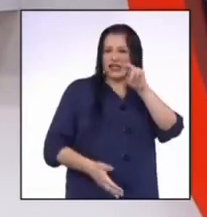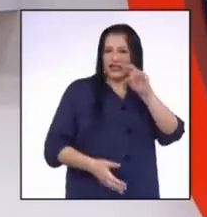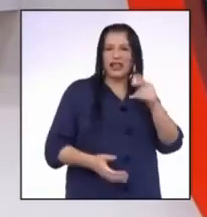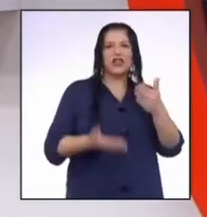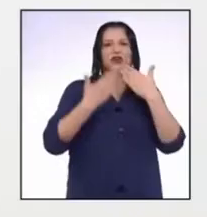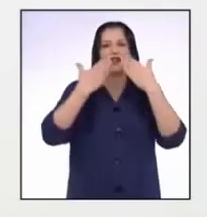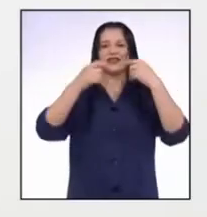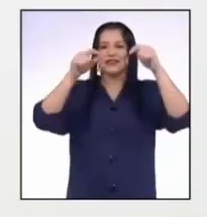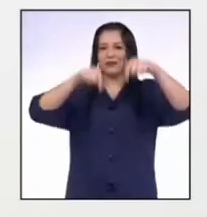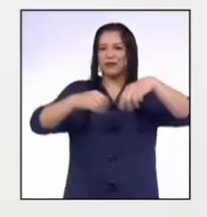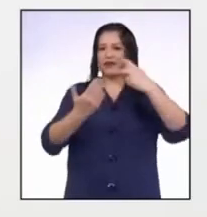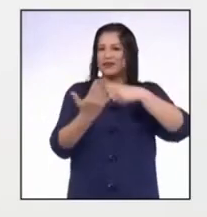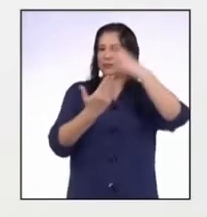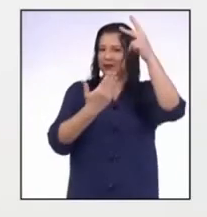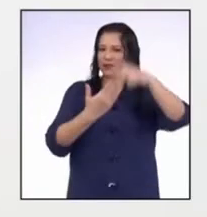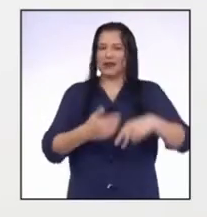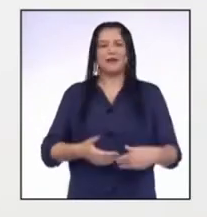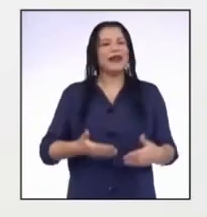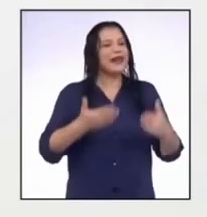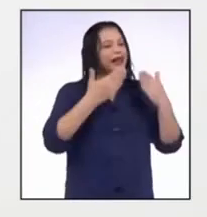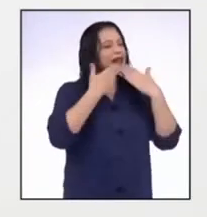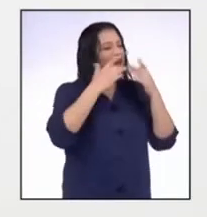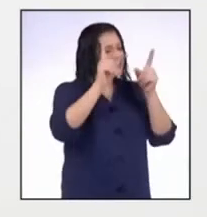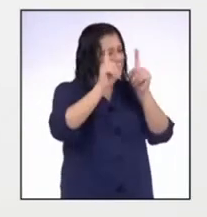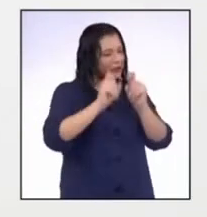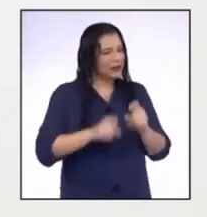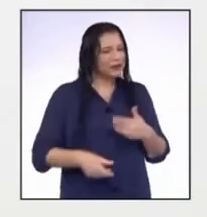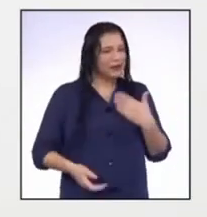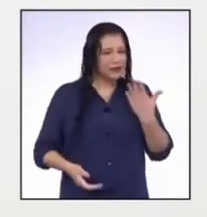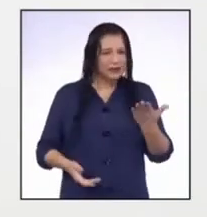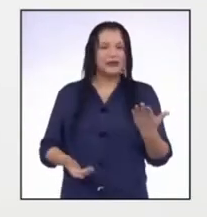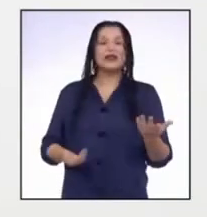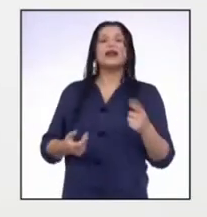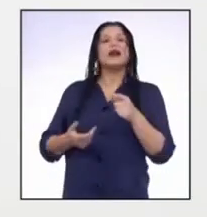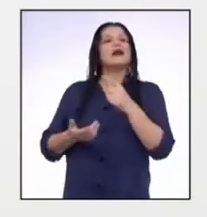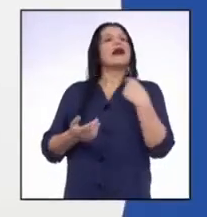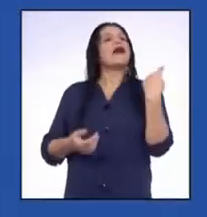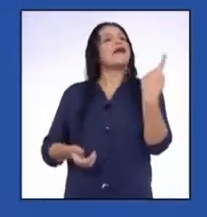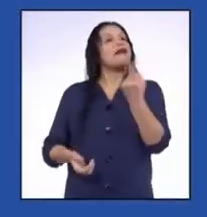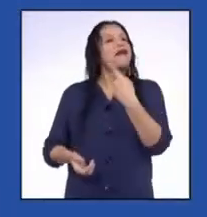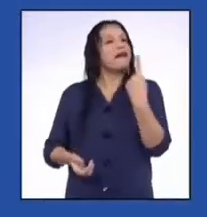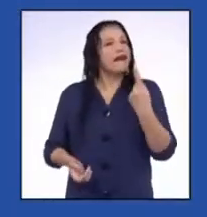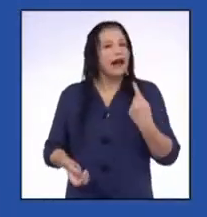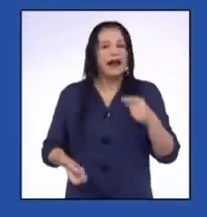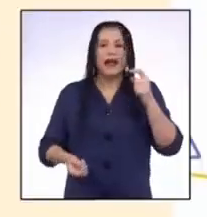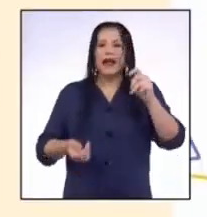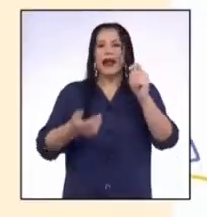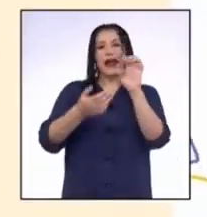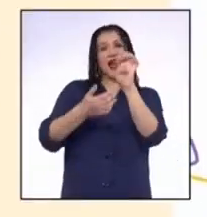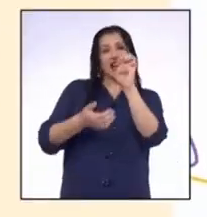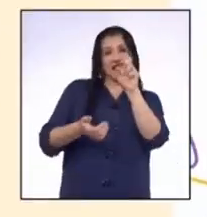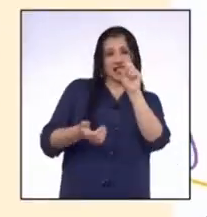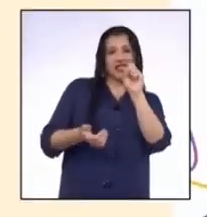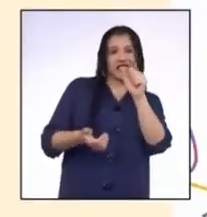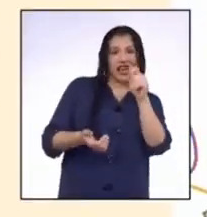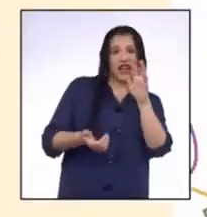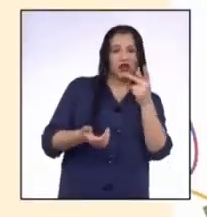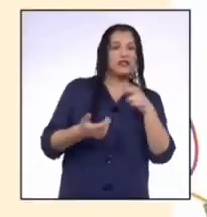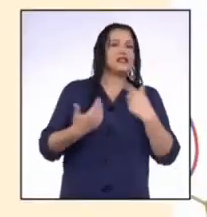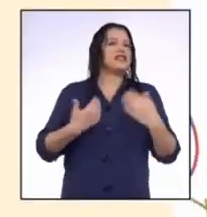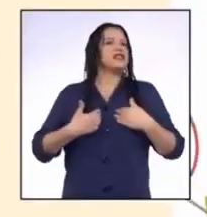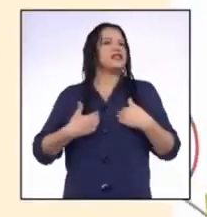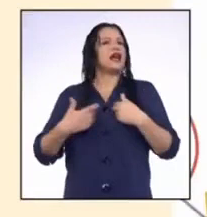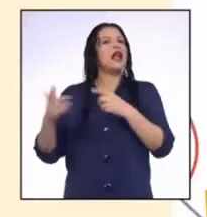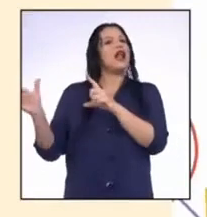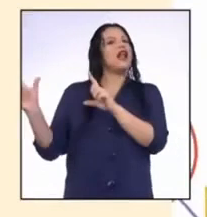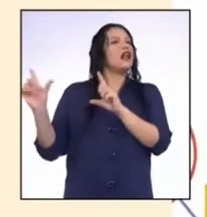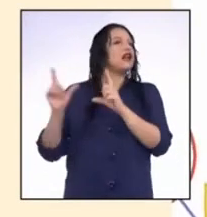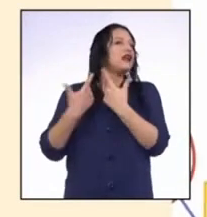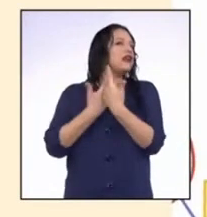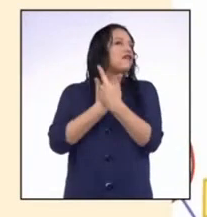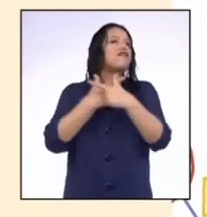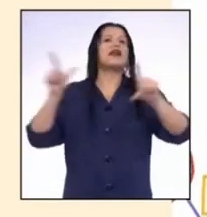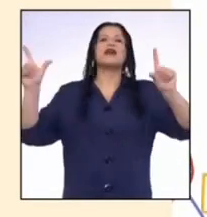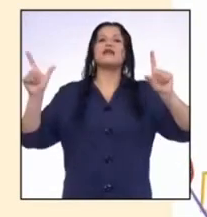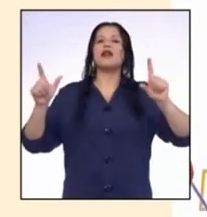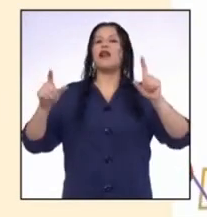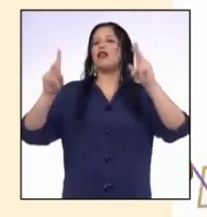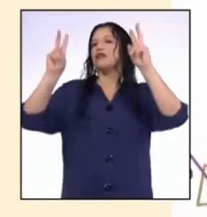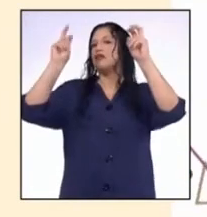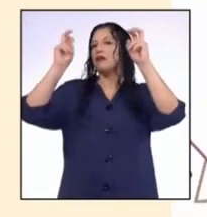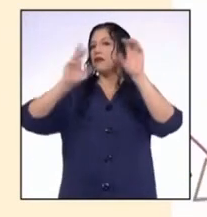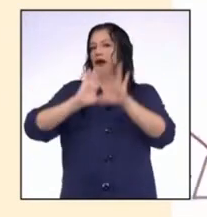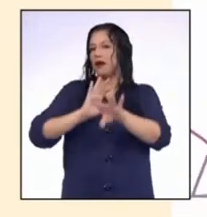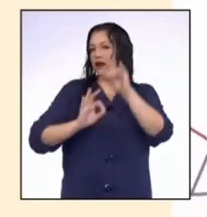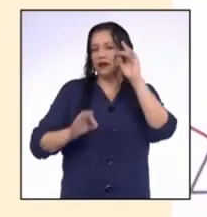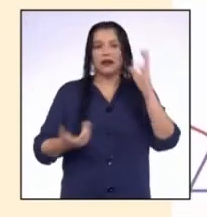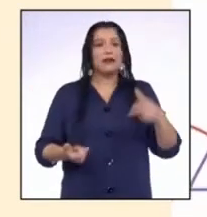por el programa. Gracias por la pregunta, Luz. De manera general, el ensayo debe tener libertad temática.